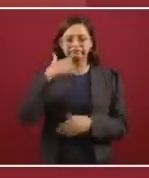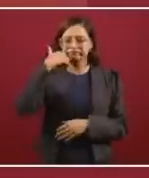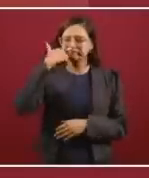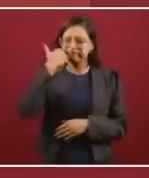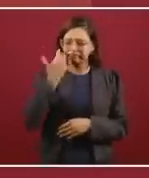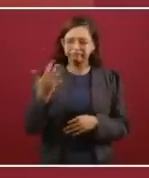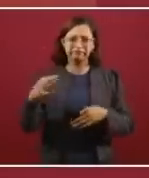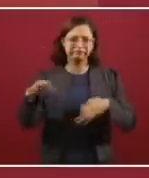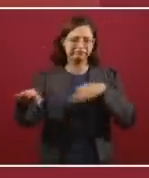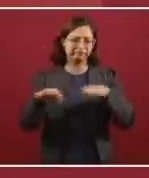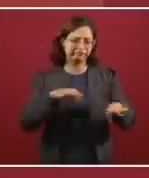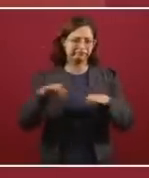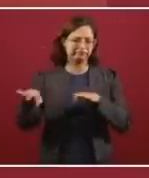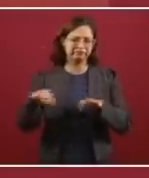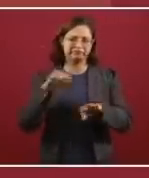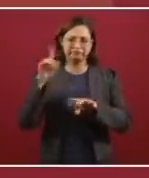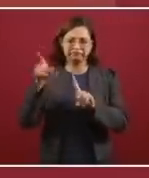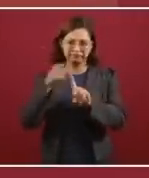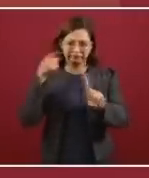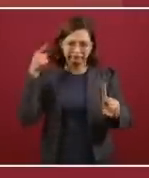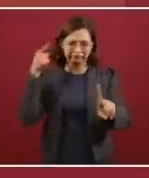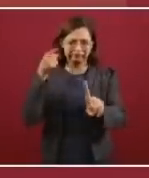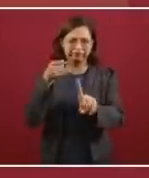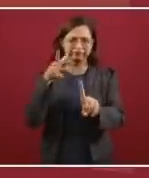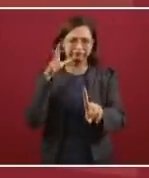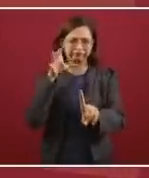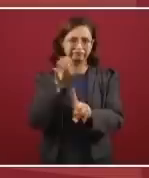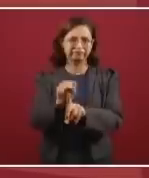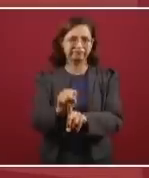trabajando con ese propósito.